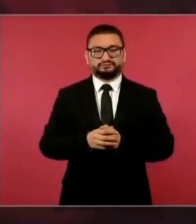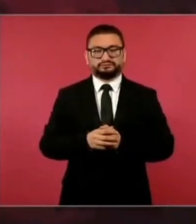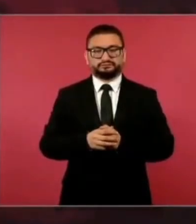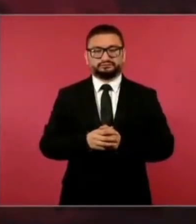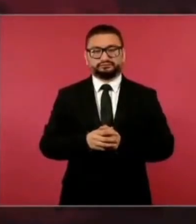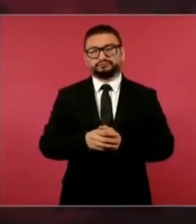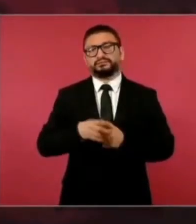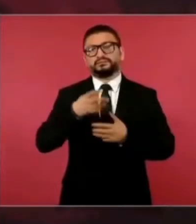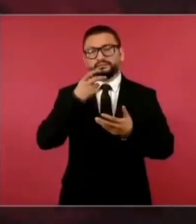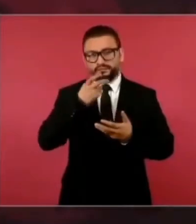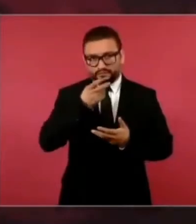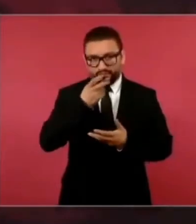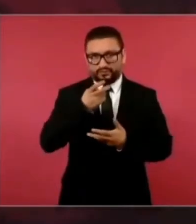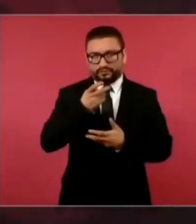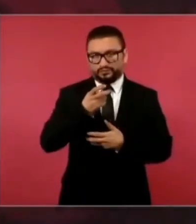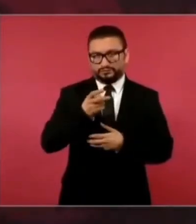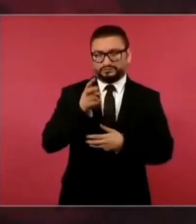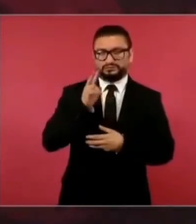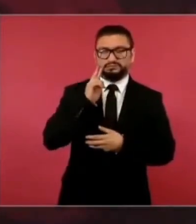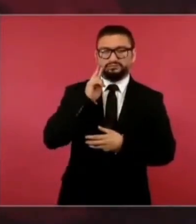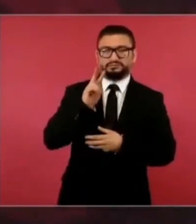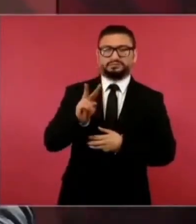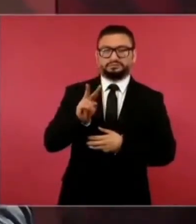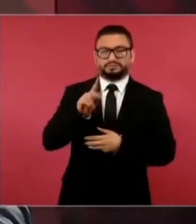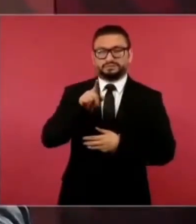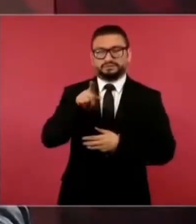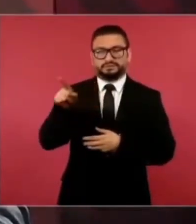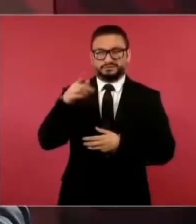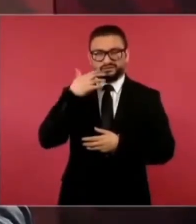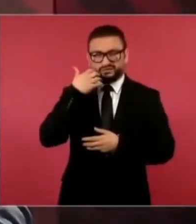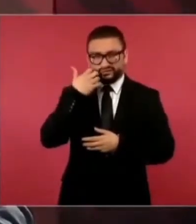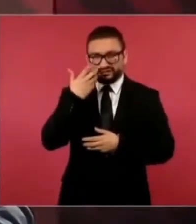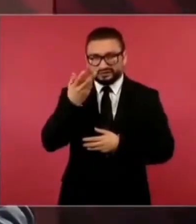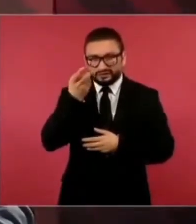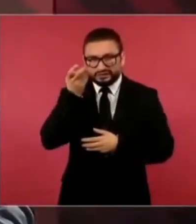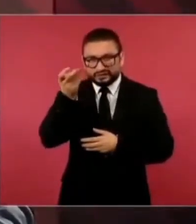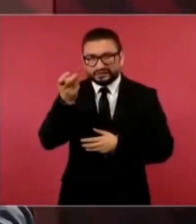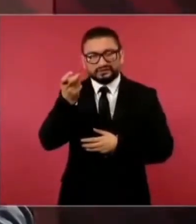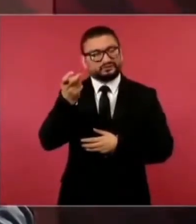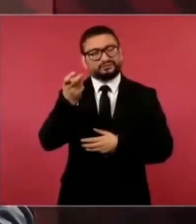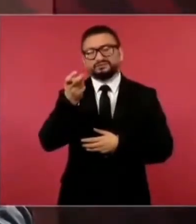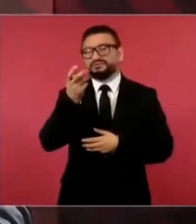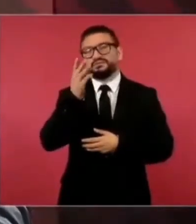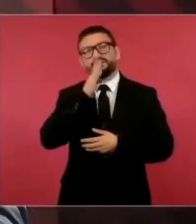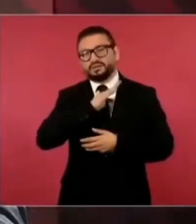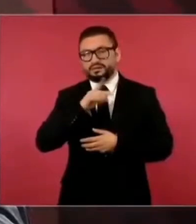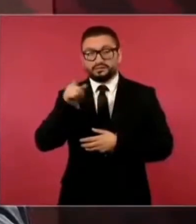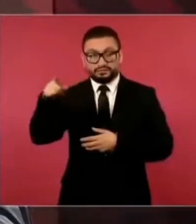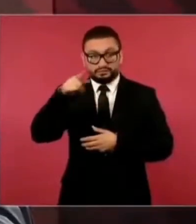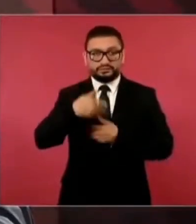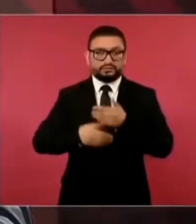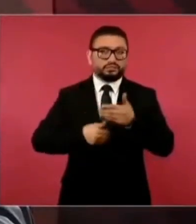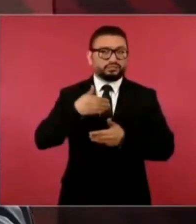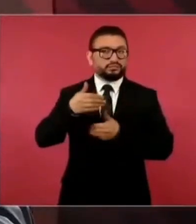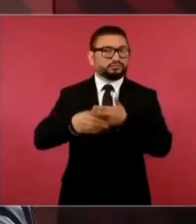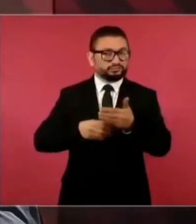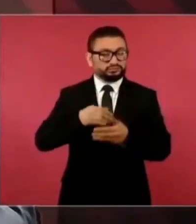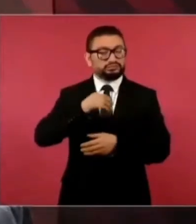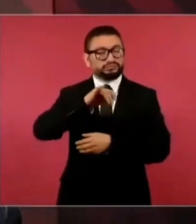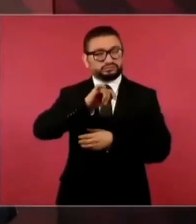es reprobable, ¿no?, lo que querían llevar a cabo, y avanzaron. Más que